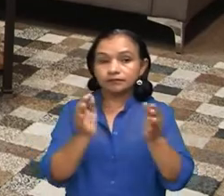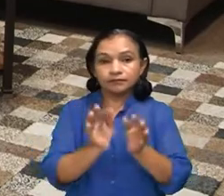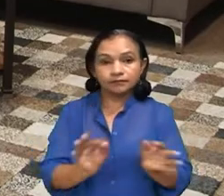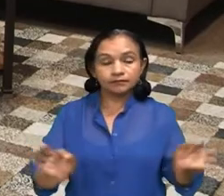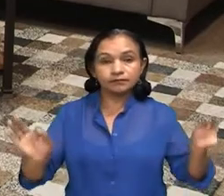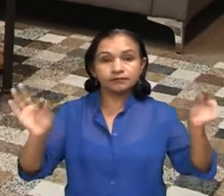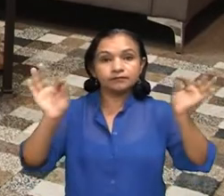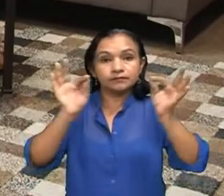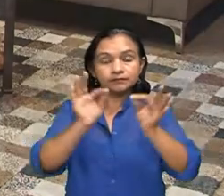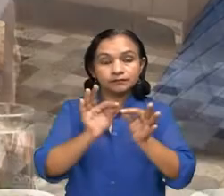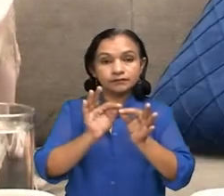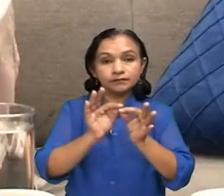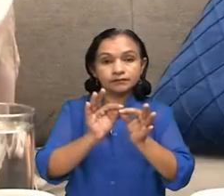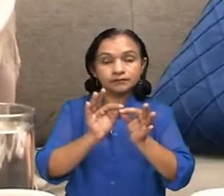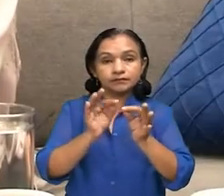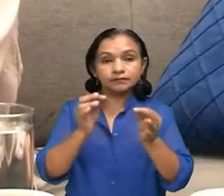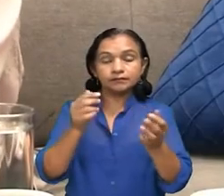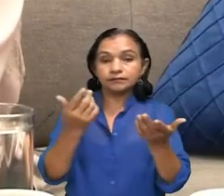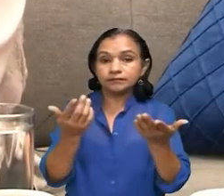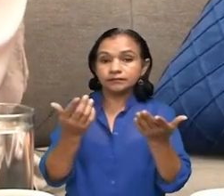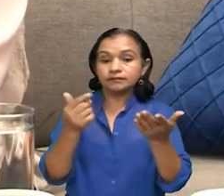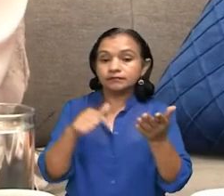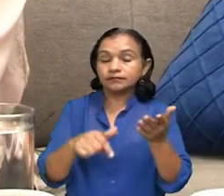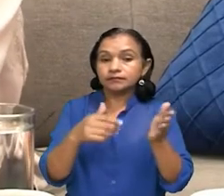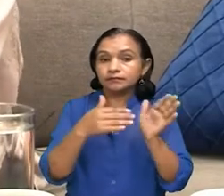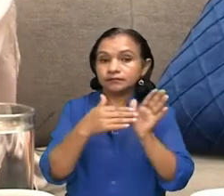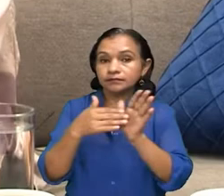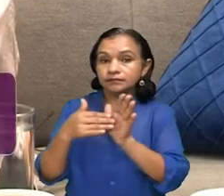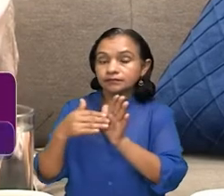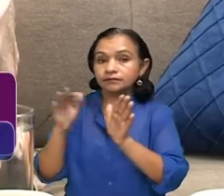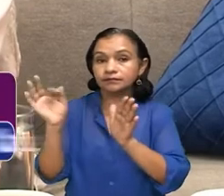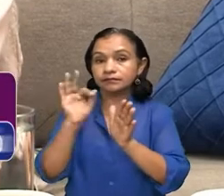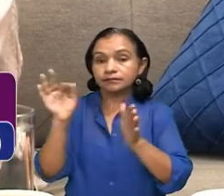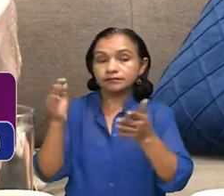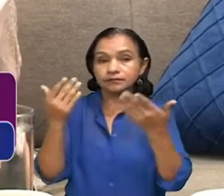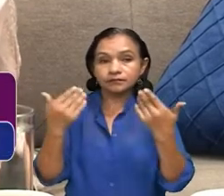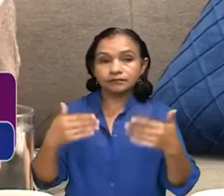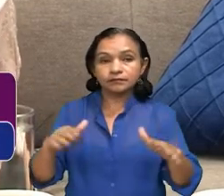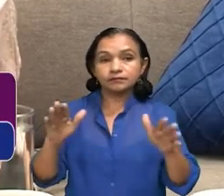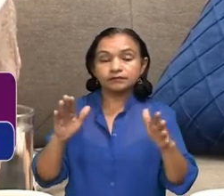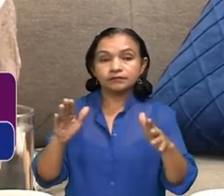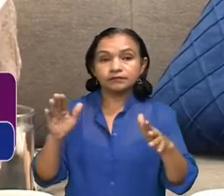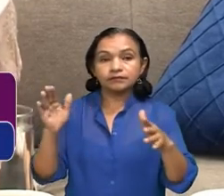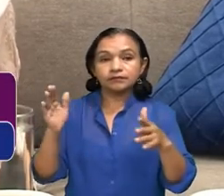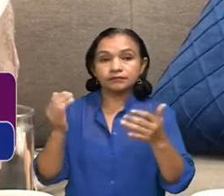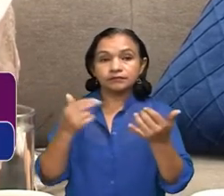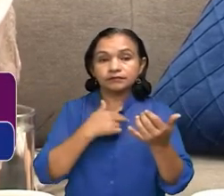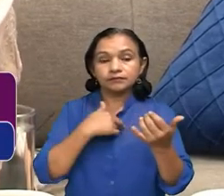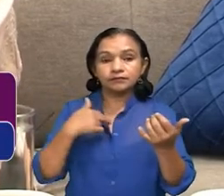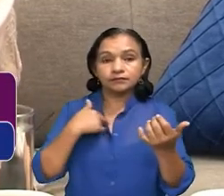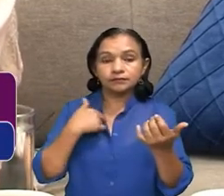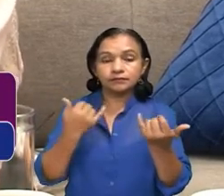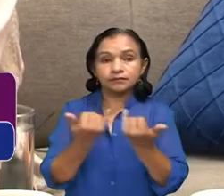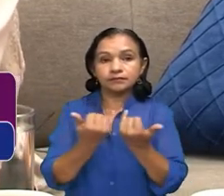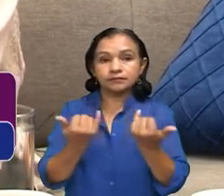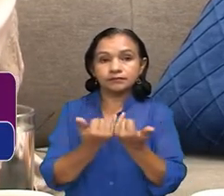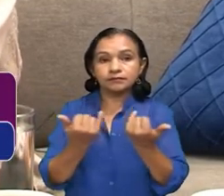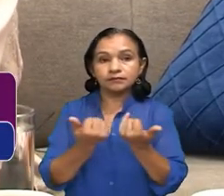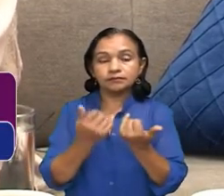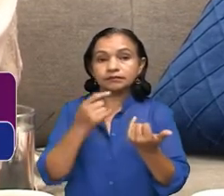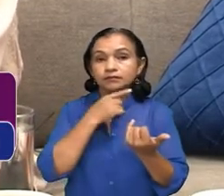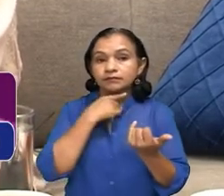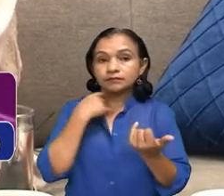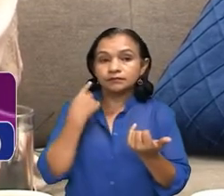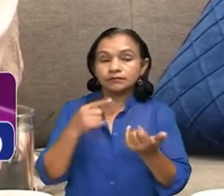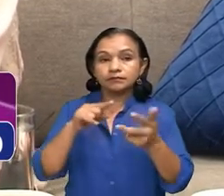importante porque viene, este modelo es más flexible y sobre todo en la fase del origen, ¿verdad?